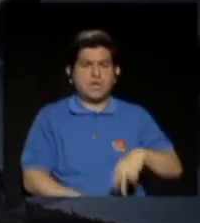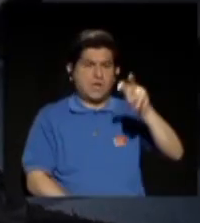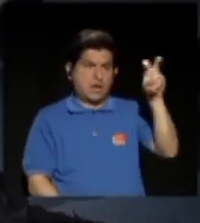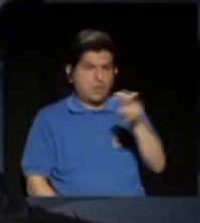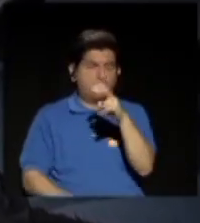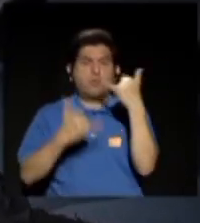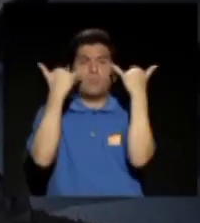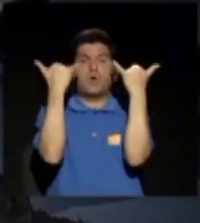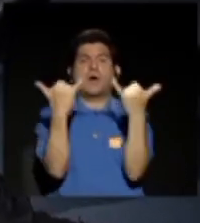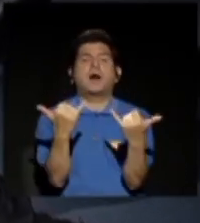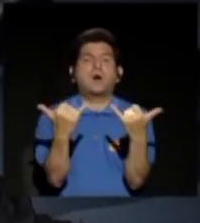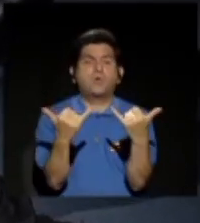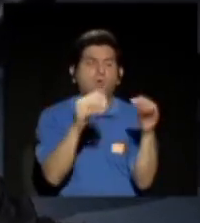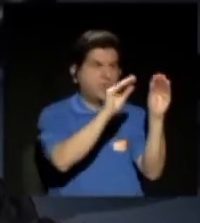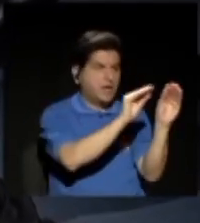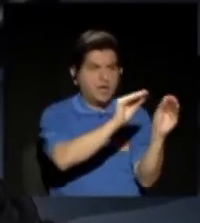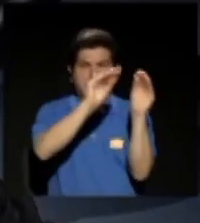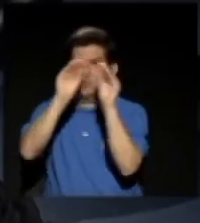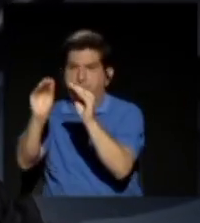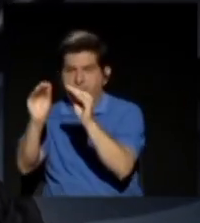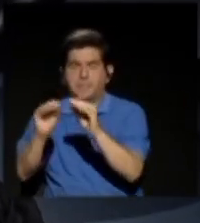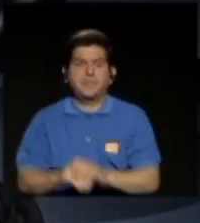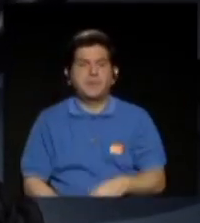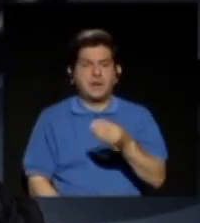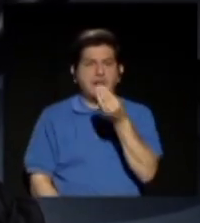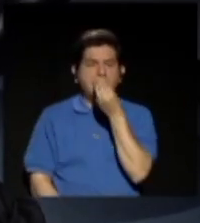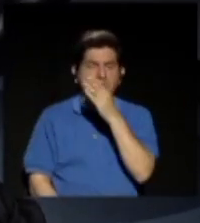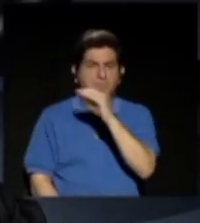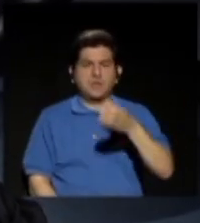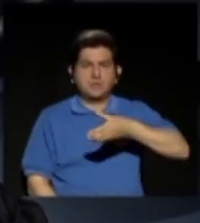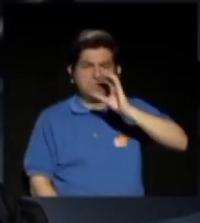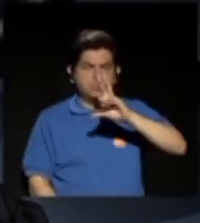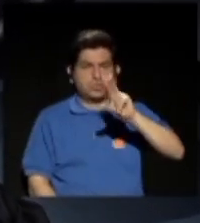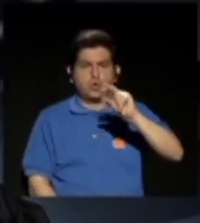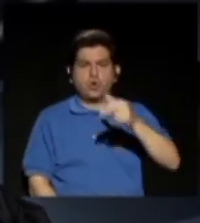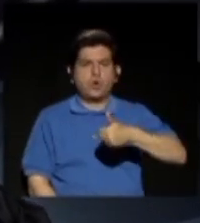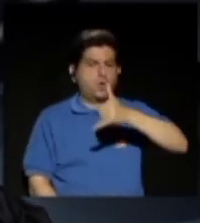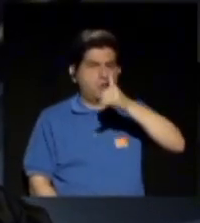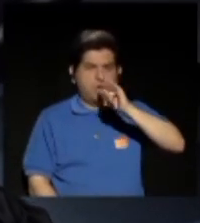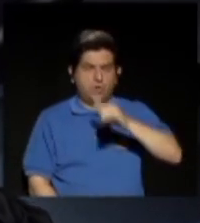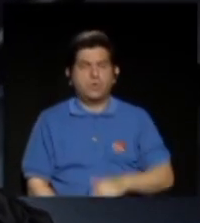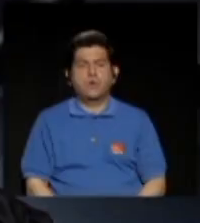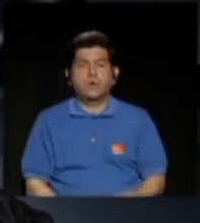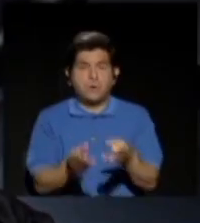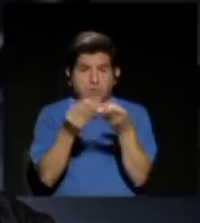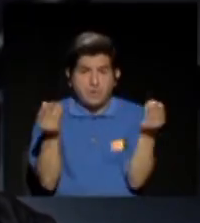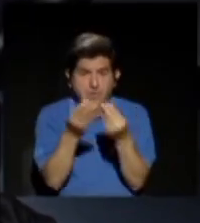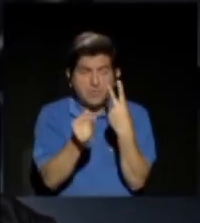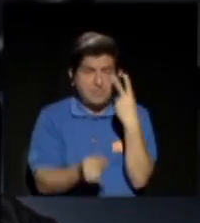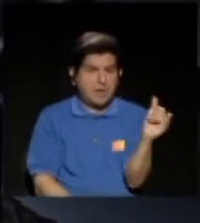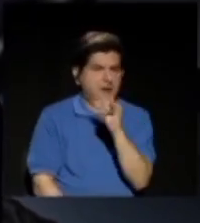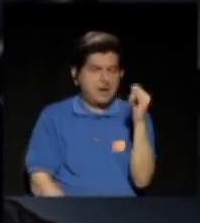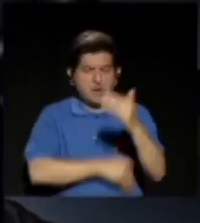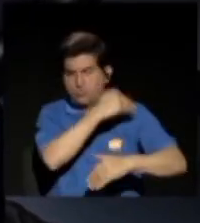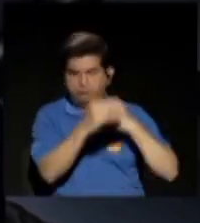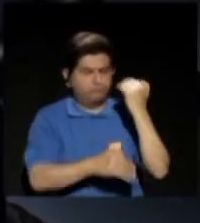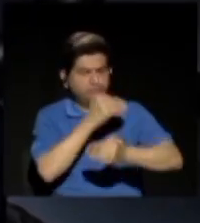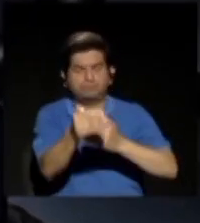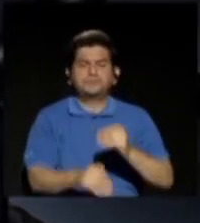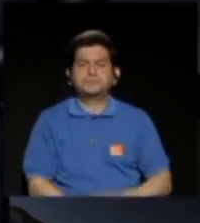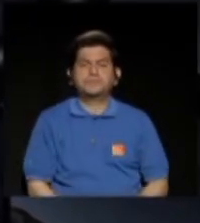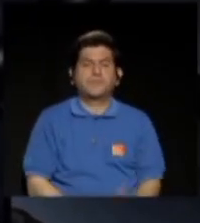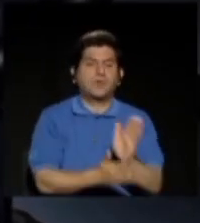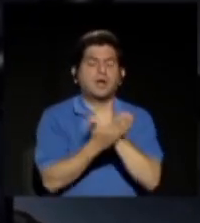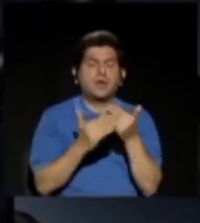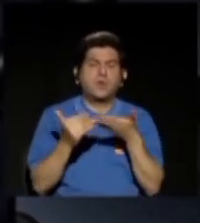que ahora más bien está subiendo en el grupo de alimentos y bebidas no alcohólicas. A nivel de productos vemos esa misma dinámica y vemos que